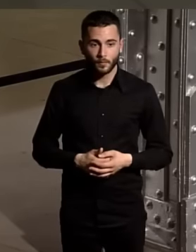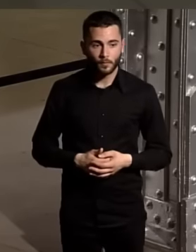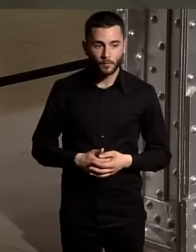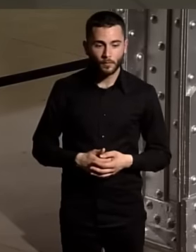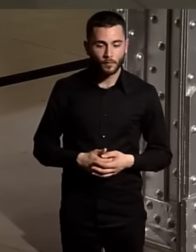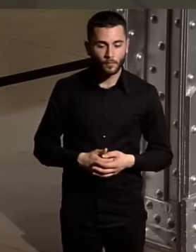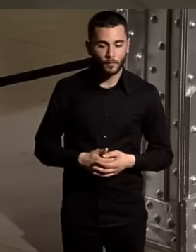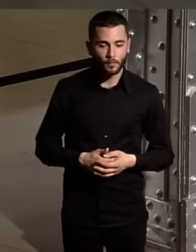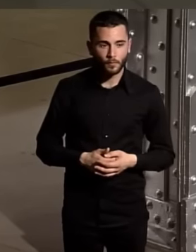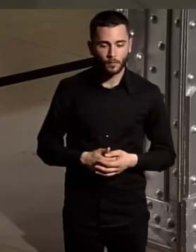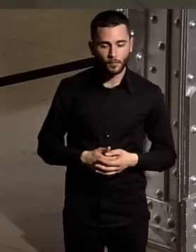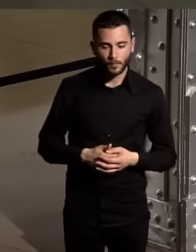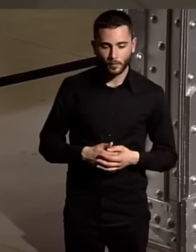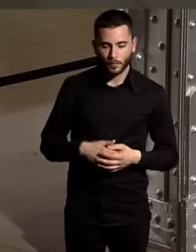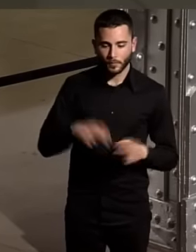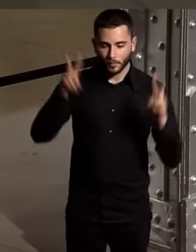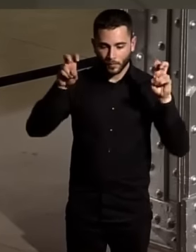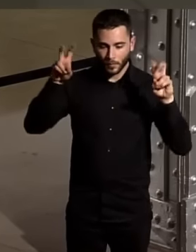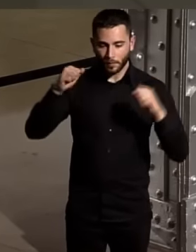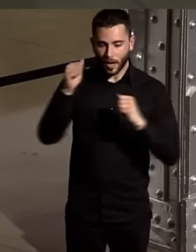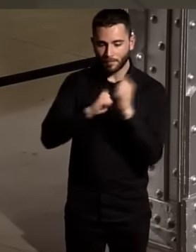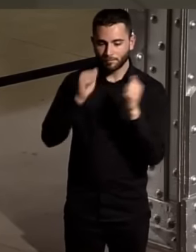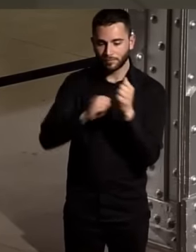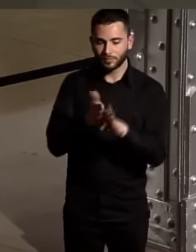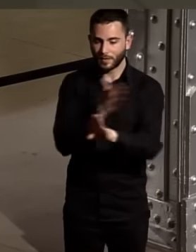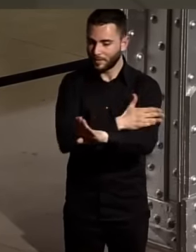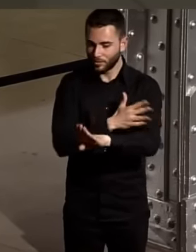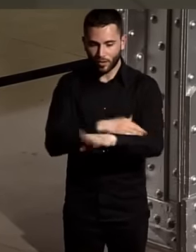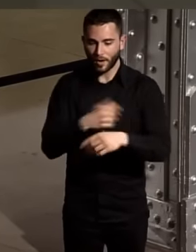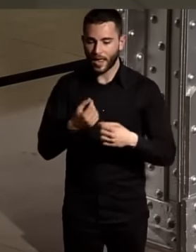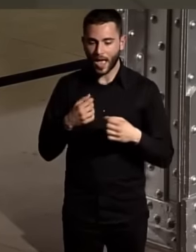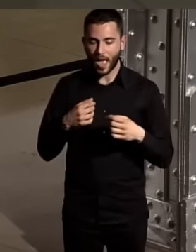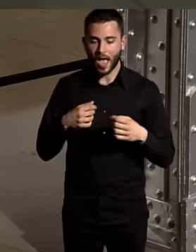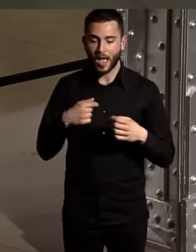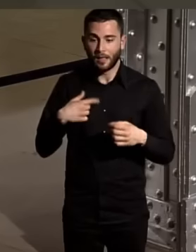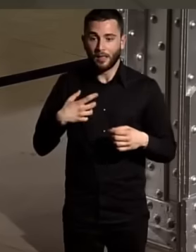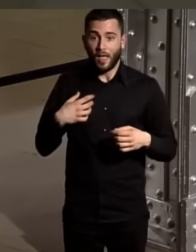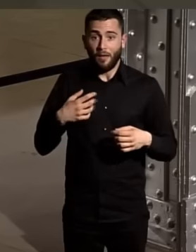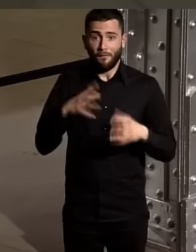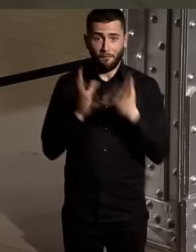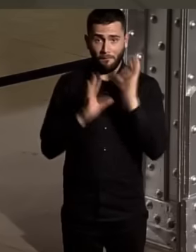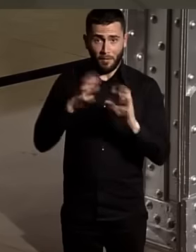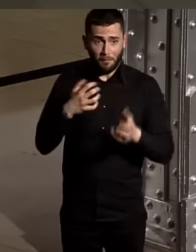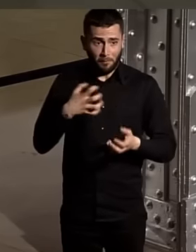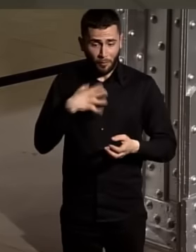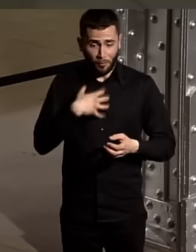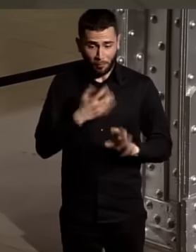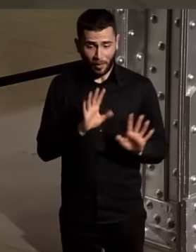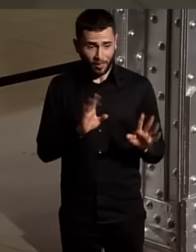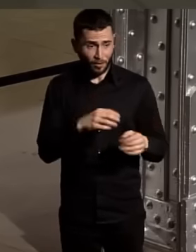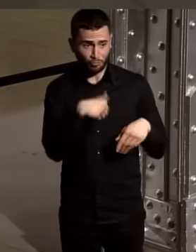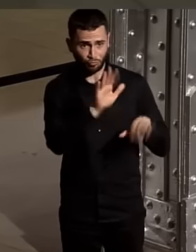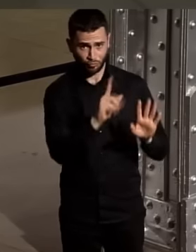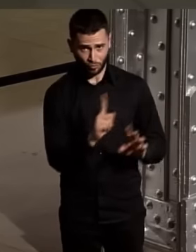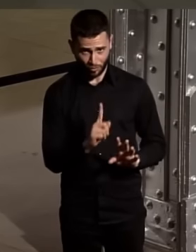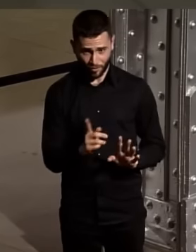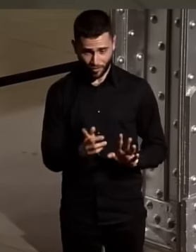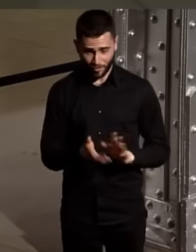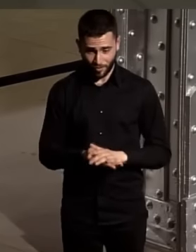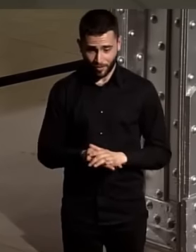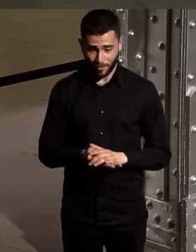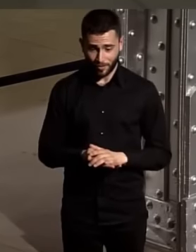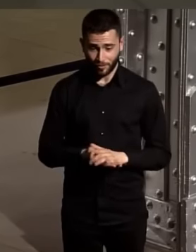una Prehistoria yan no le preguntó Pero qué pasa que es suyo el fuego o algo su propiedad eh Total que